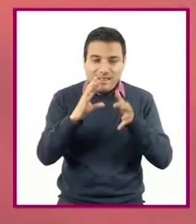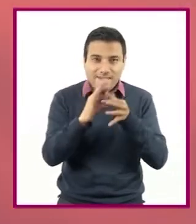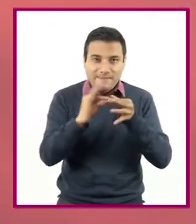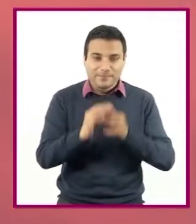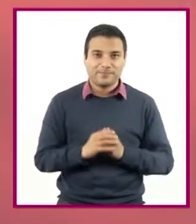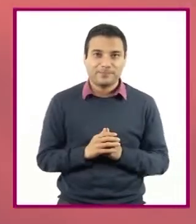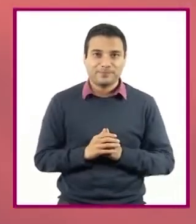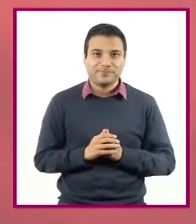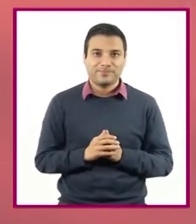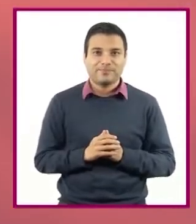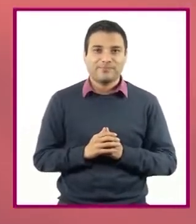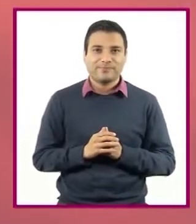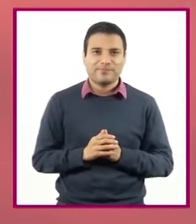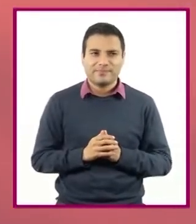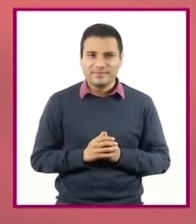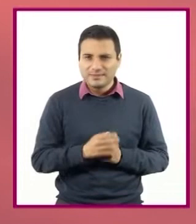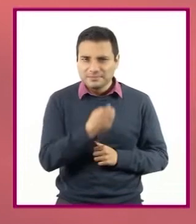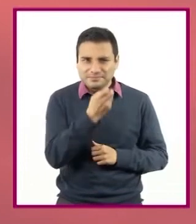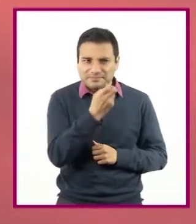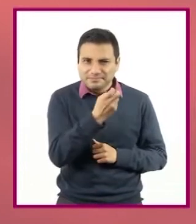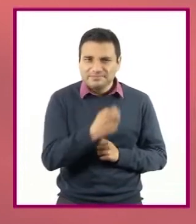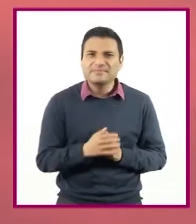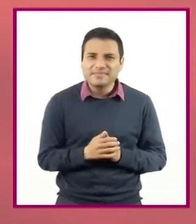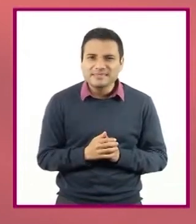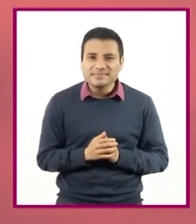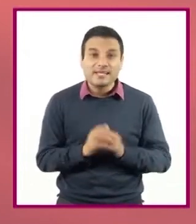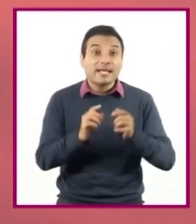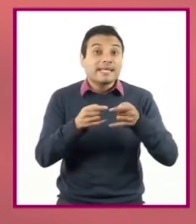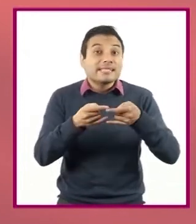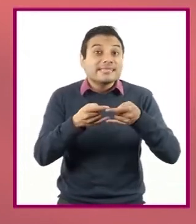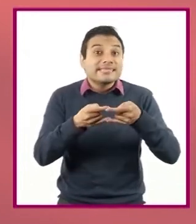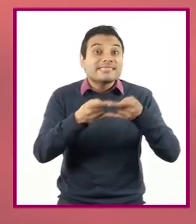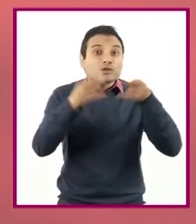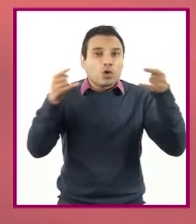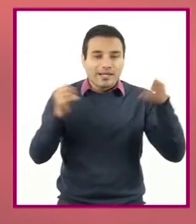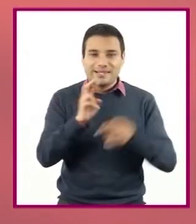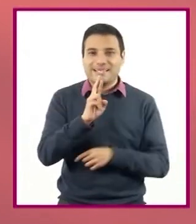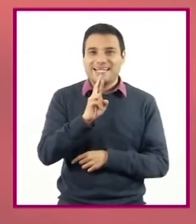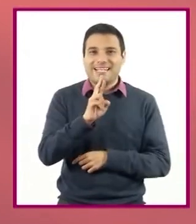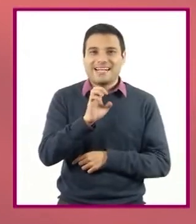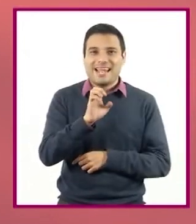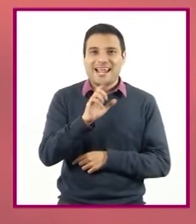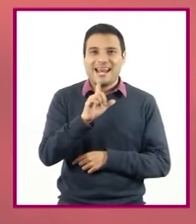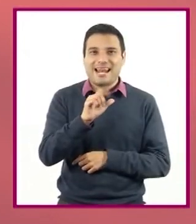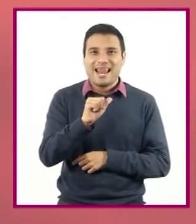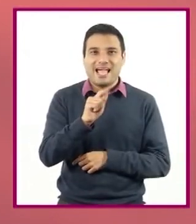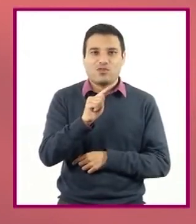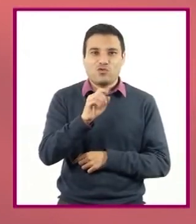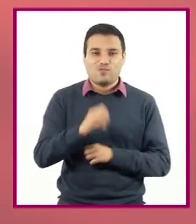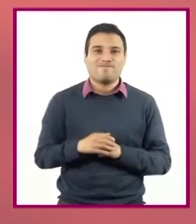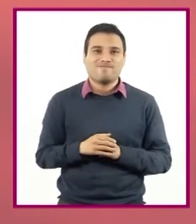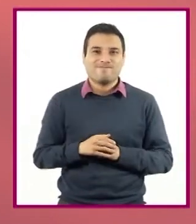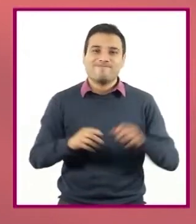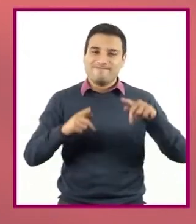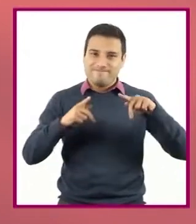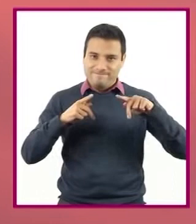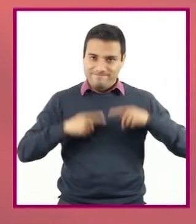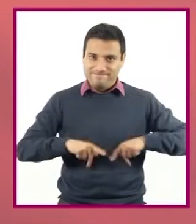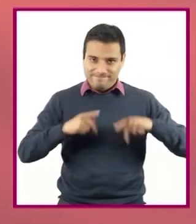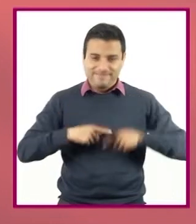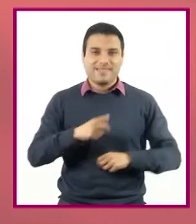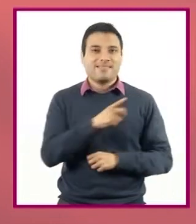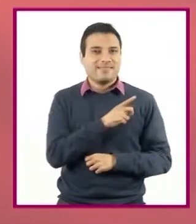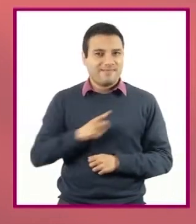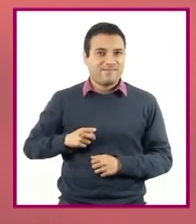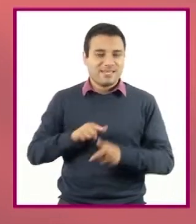Ese logro primordial, el del relato inventado, no por repetido y conocido, debe ser olvidado. Esta invención